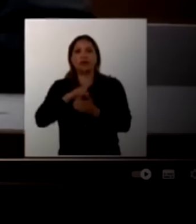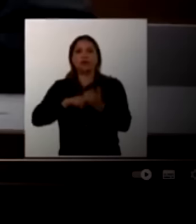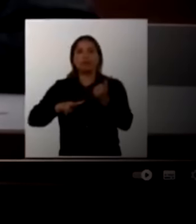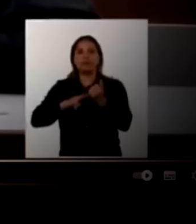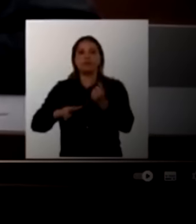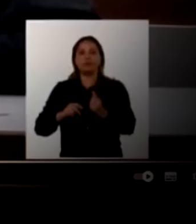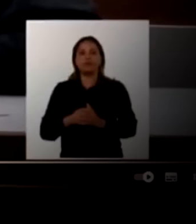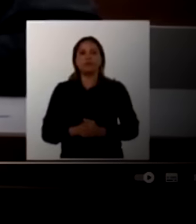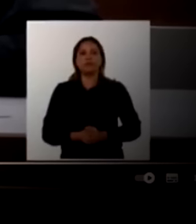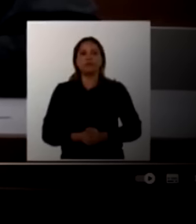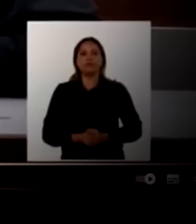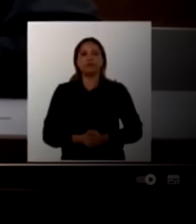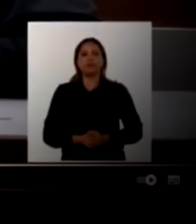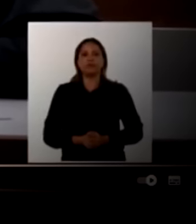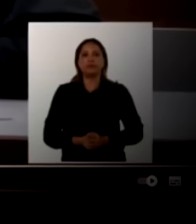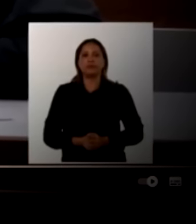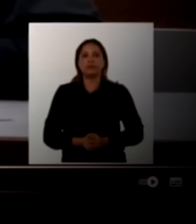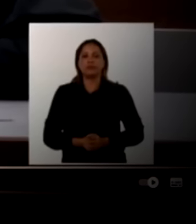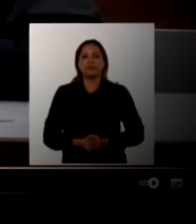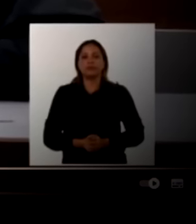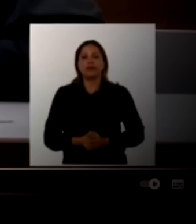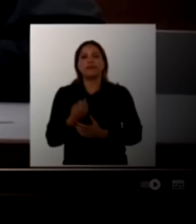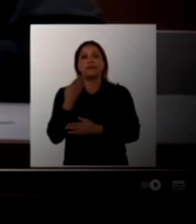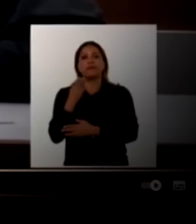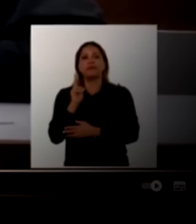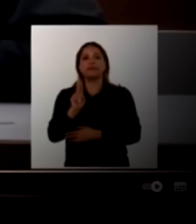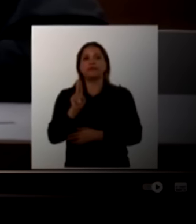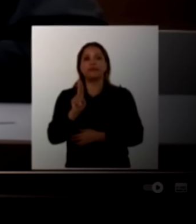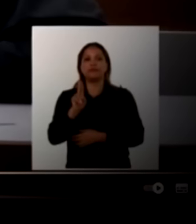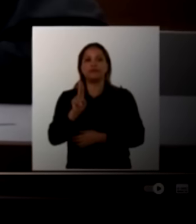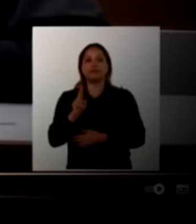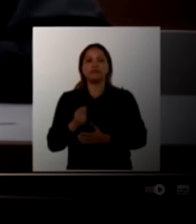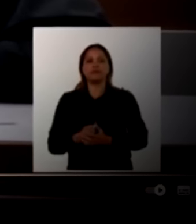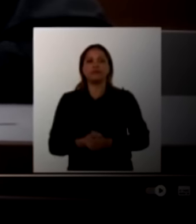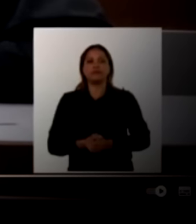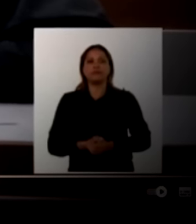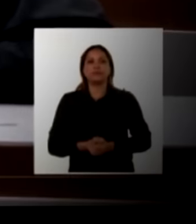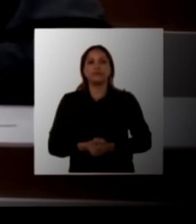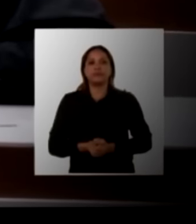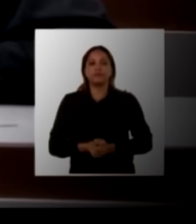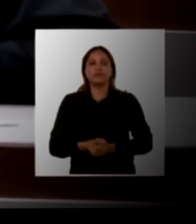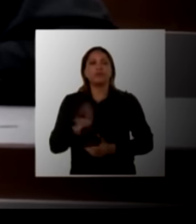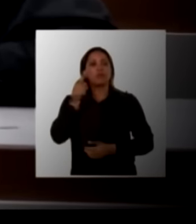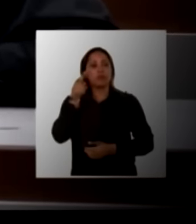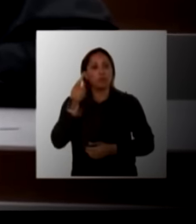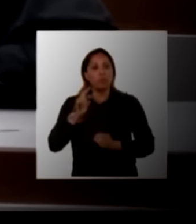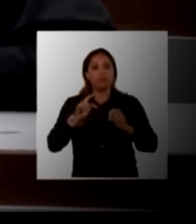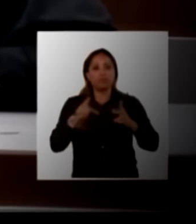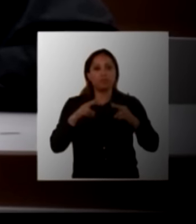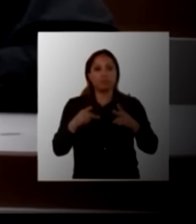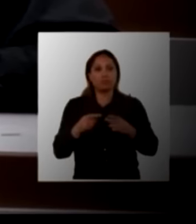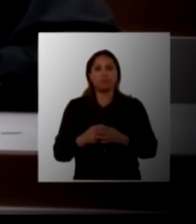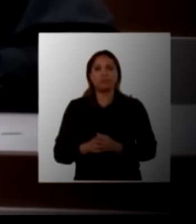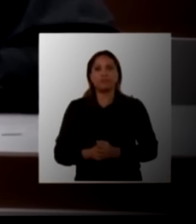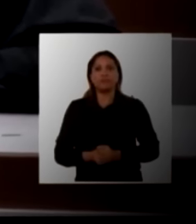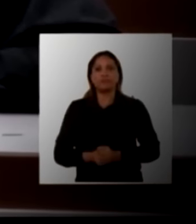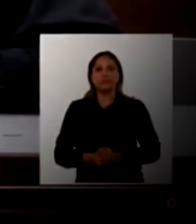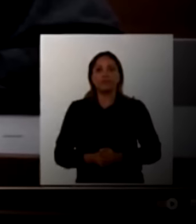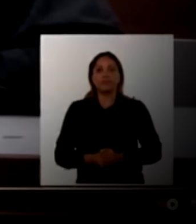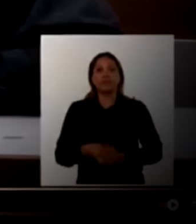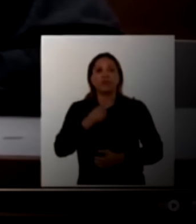suelo nos está faltando prontitud a la hora de actuar y Recuerden que eso lo hemos dicho muchas veces